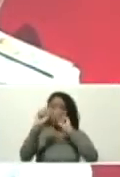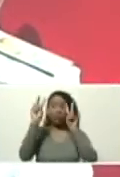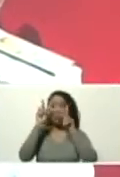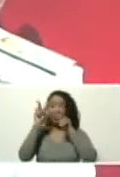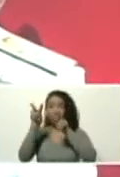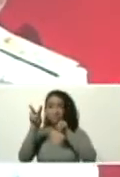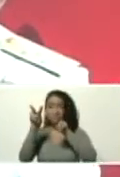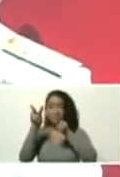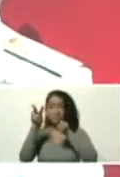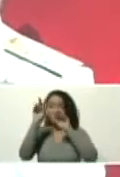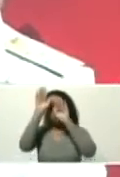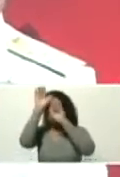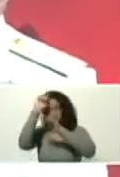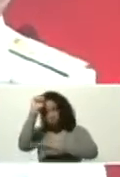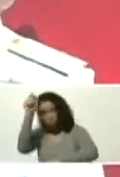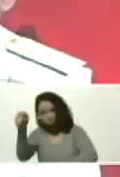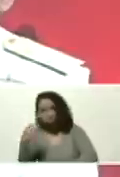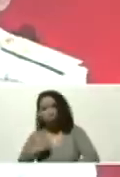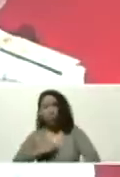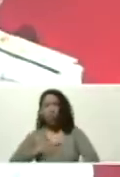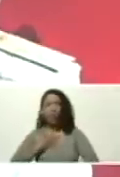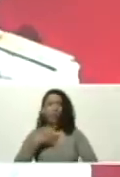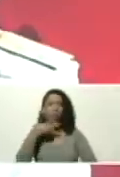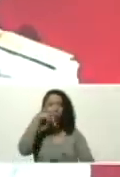podemos llamar nuestro hermano.